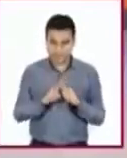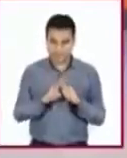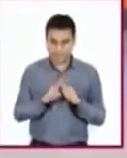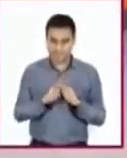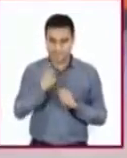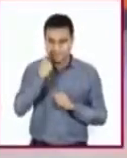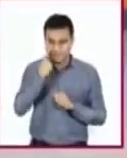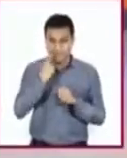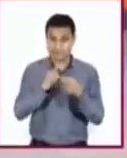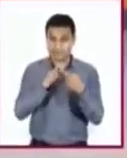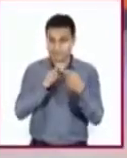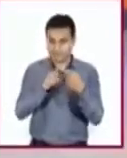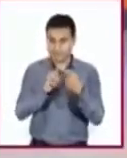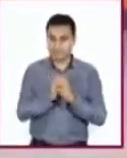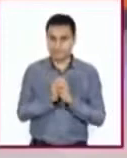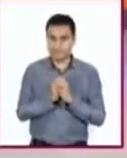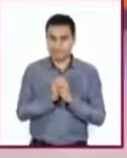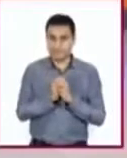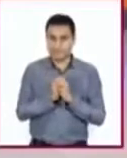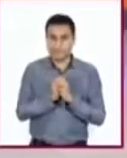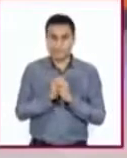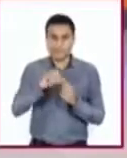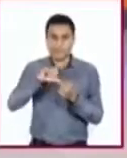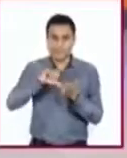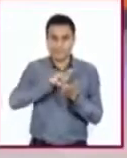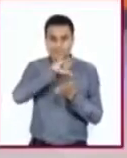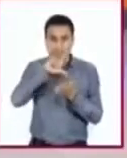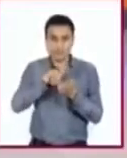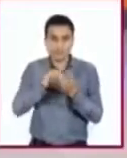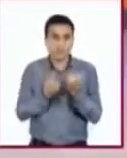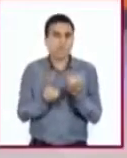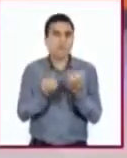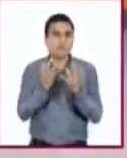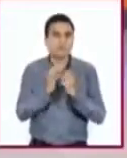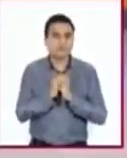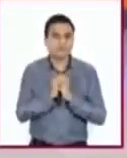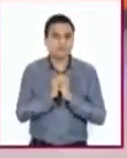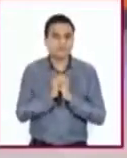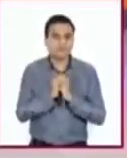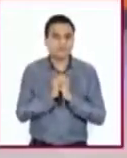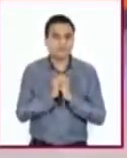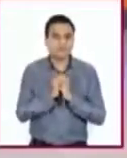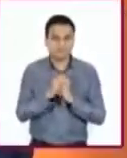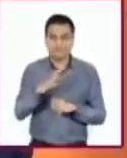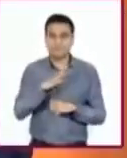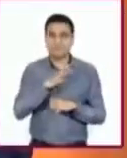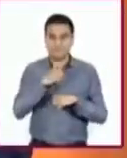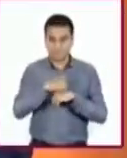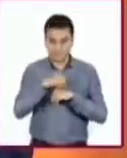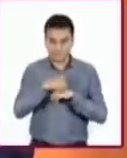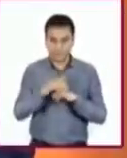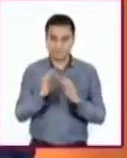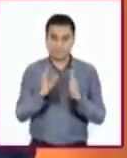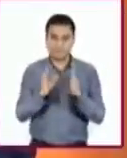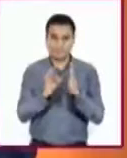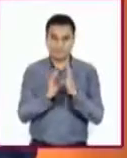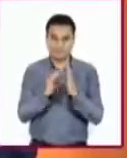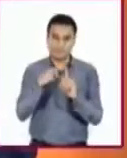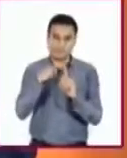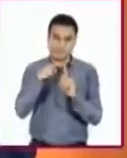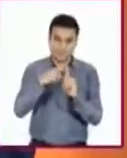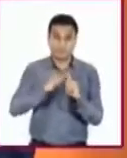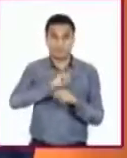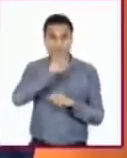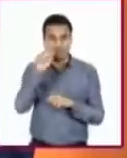Primero, necesitamos saber cuántos litros se vertieron, que se representan con números decimales positivos, y